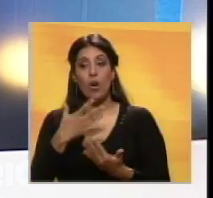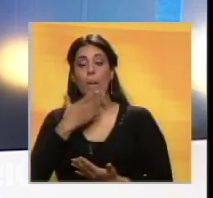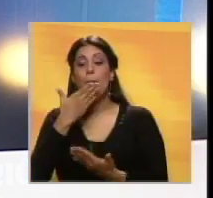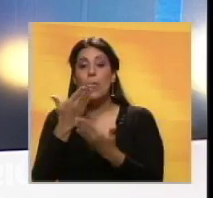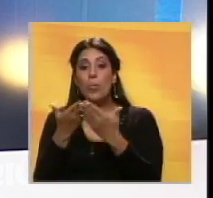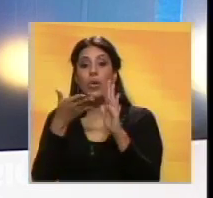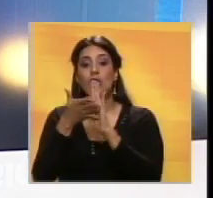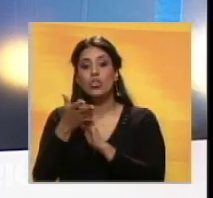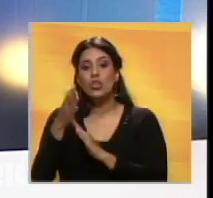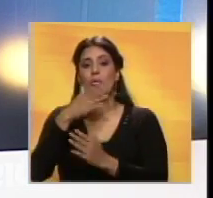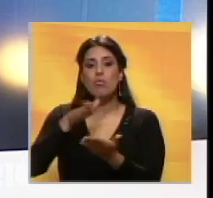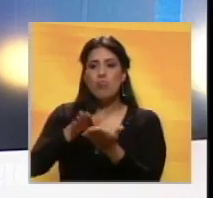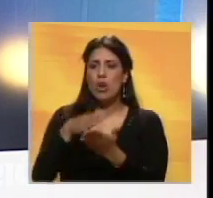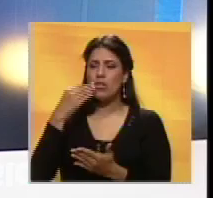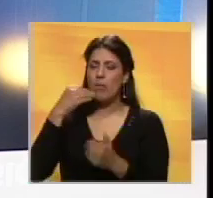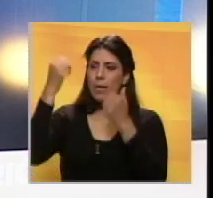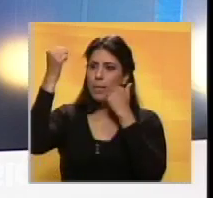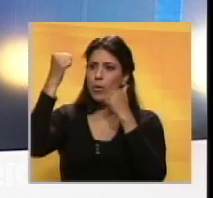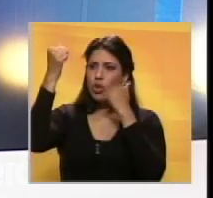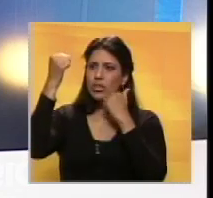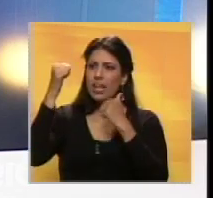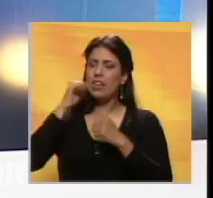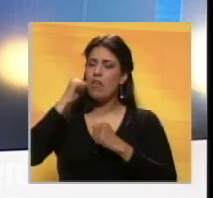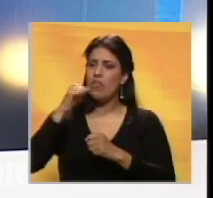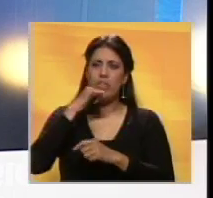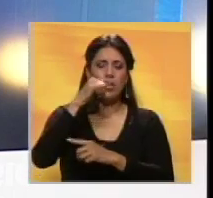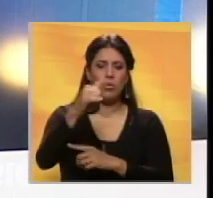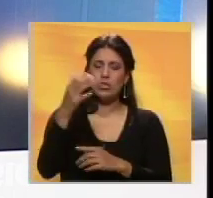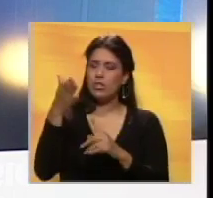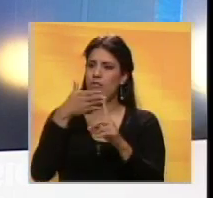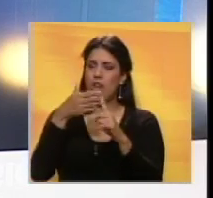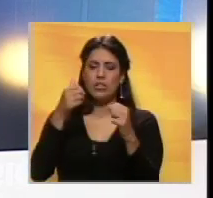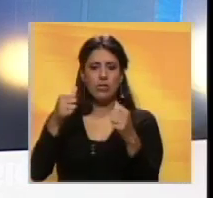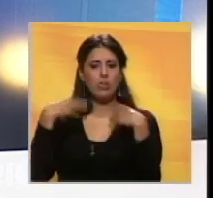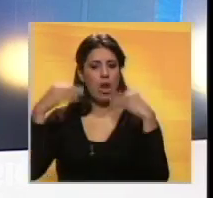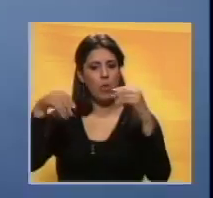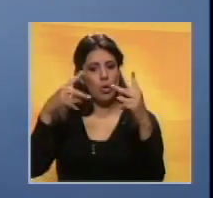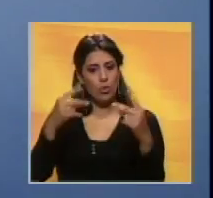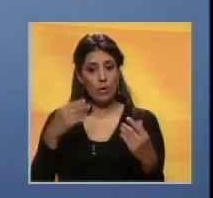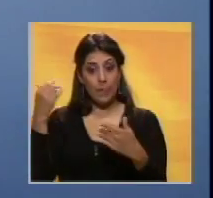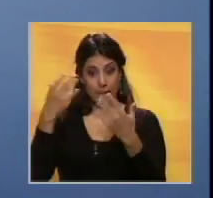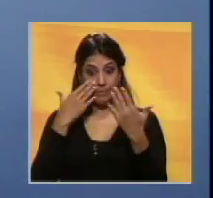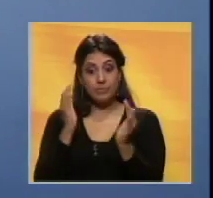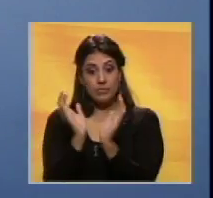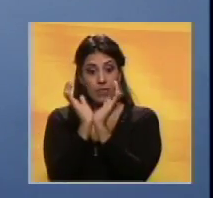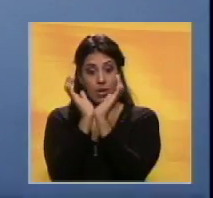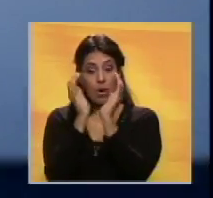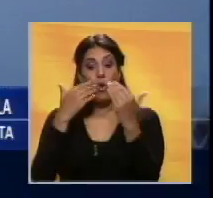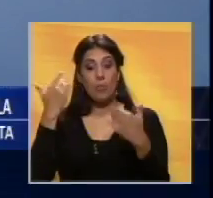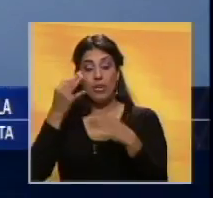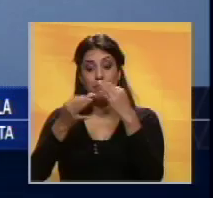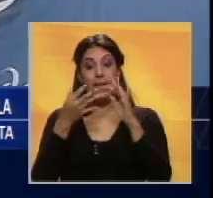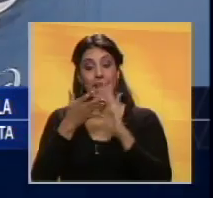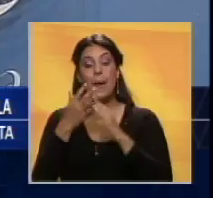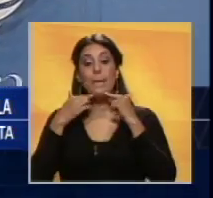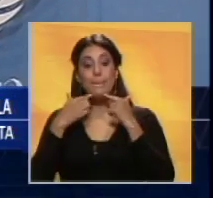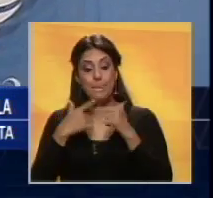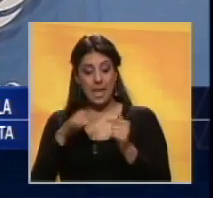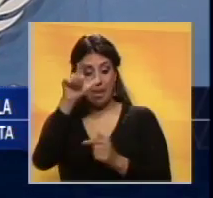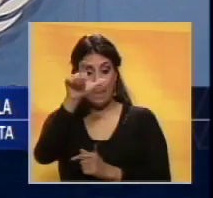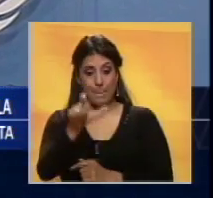las muertes de jóvenes ocurridas en las protestas registradas durante el último mes en el país. En el documento, la organización señala que la